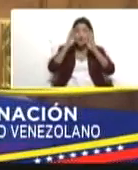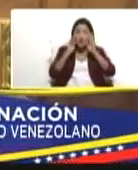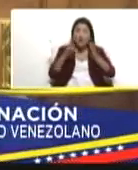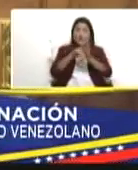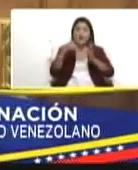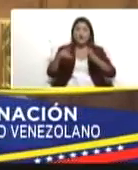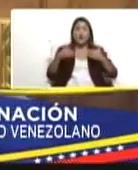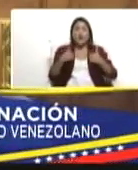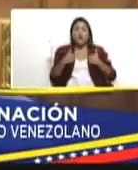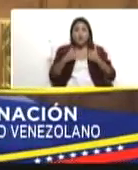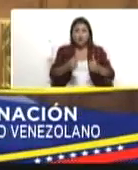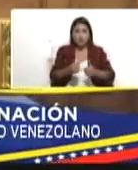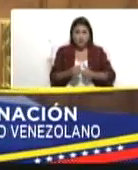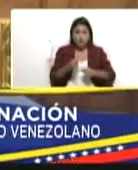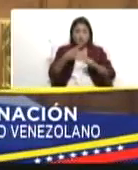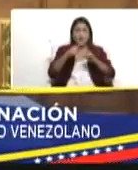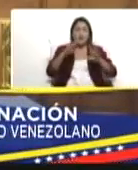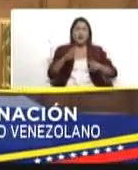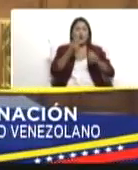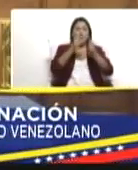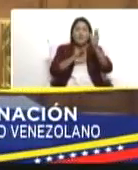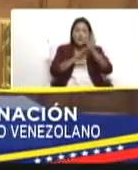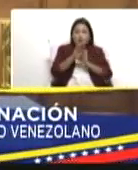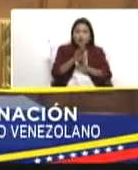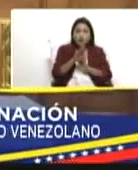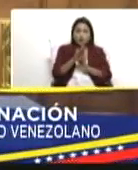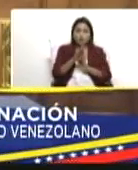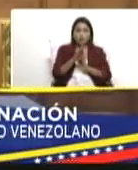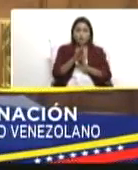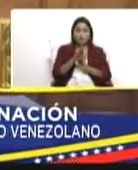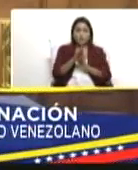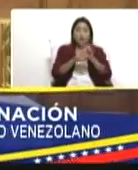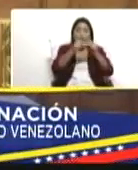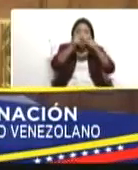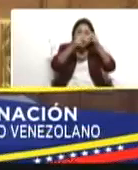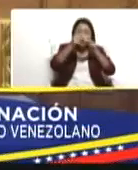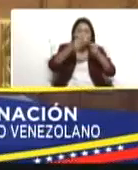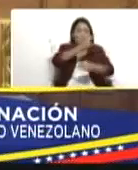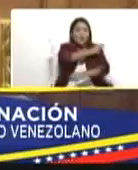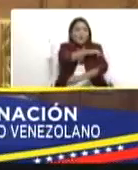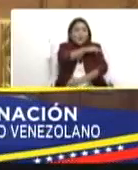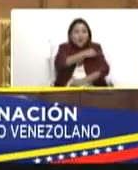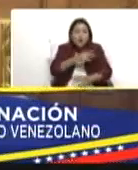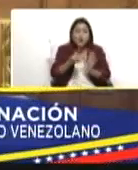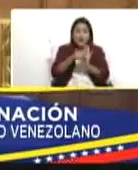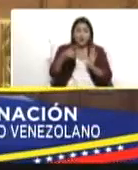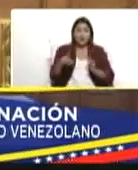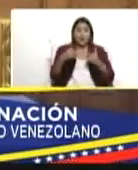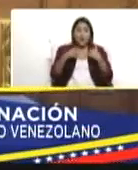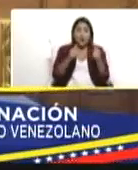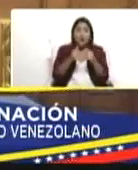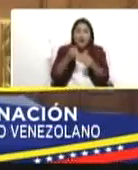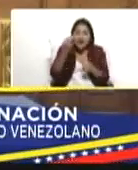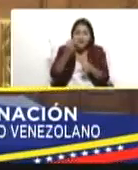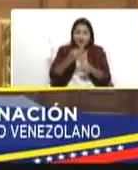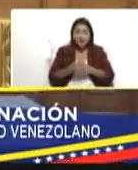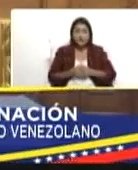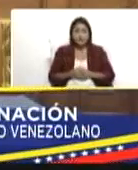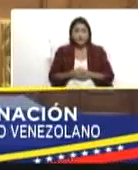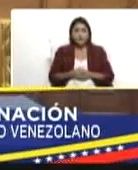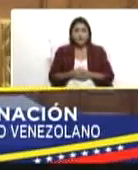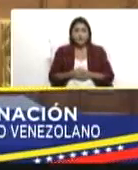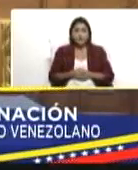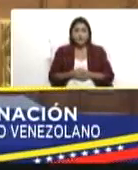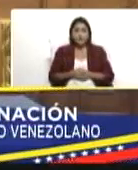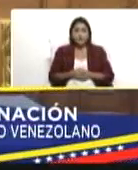salud y a la recuperación de toda su infraestructura para garantizar el derecho a la salud gratuita y de calidad podemos decir